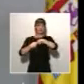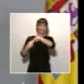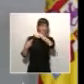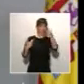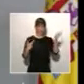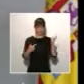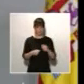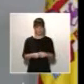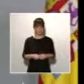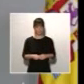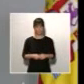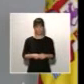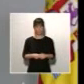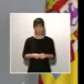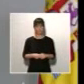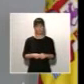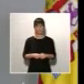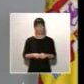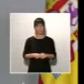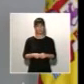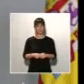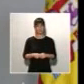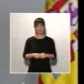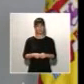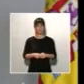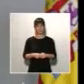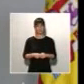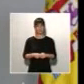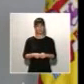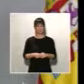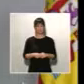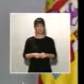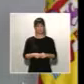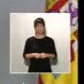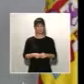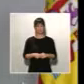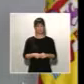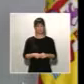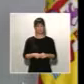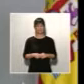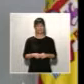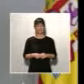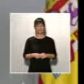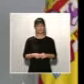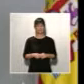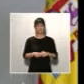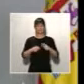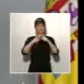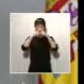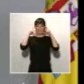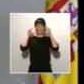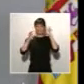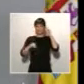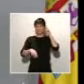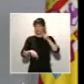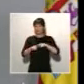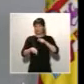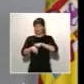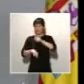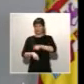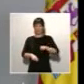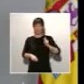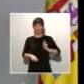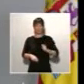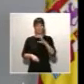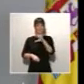que es esta línea se van a distribuir 500.000 mascarillas para profesionales y aproximadamente 800